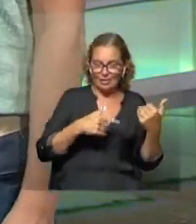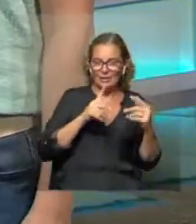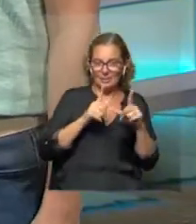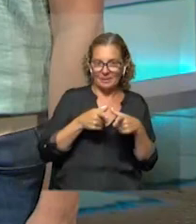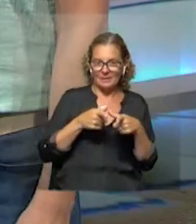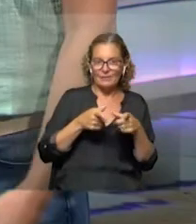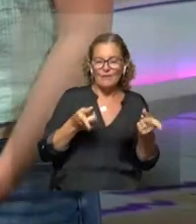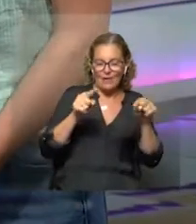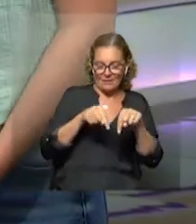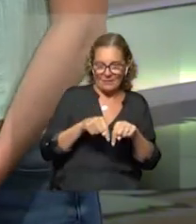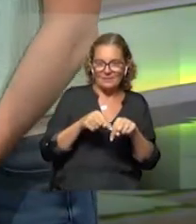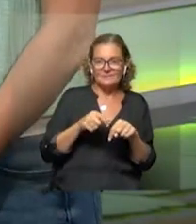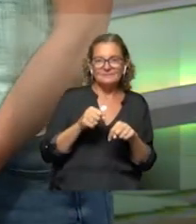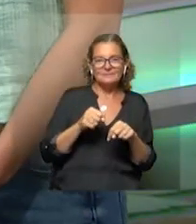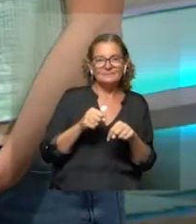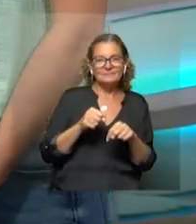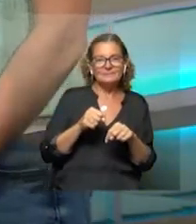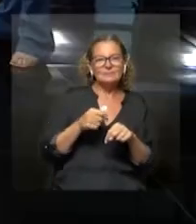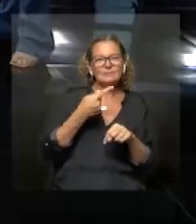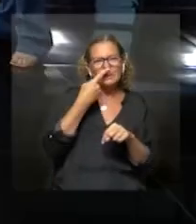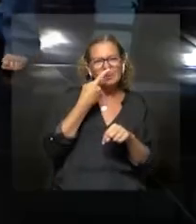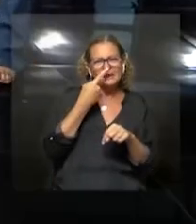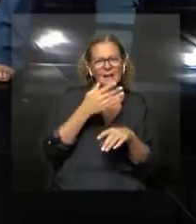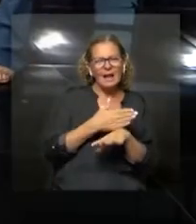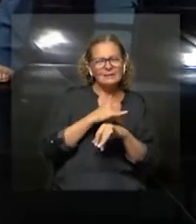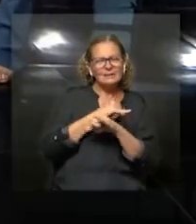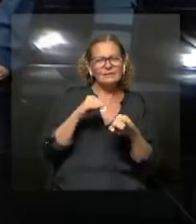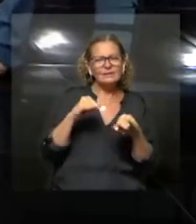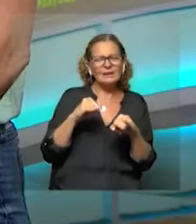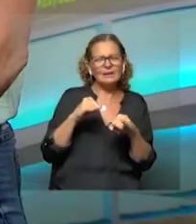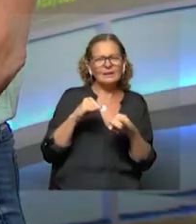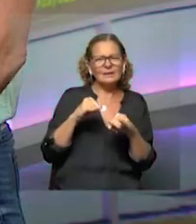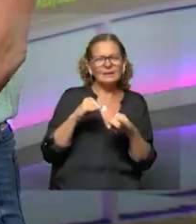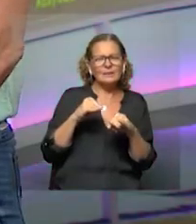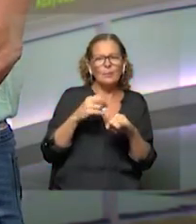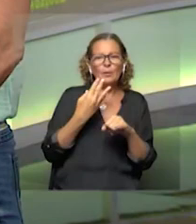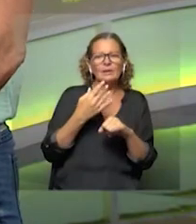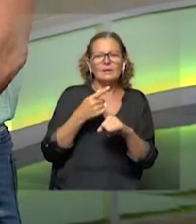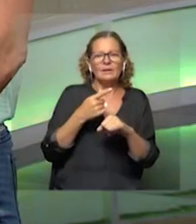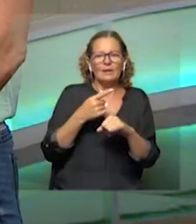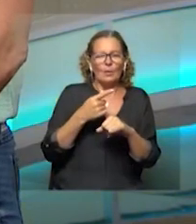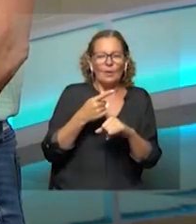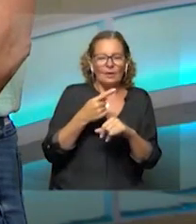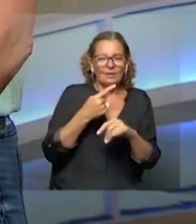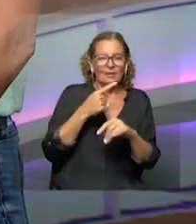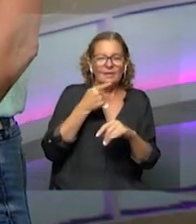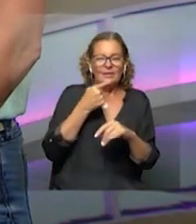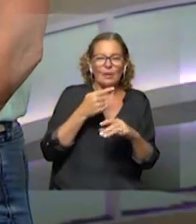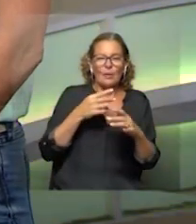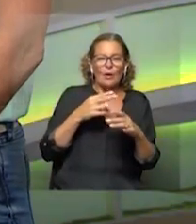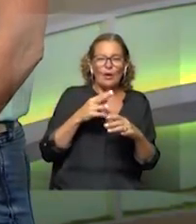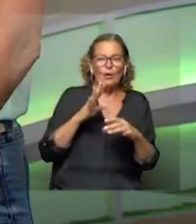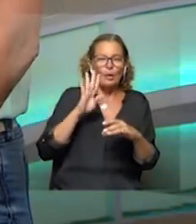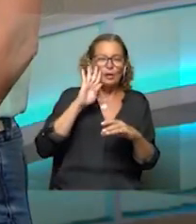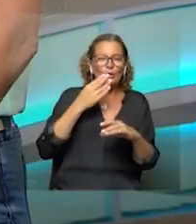volvemos me interesa antes de cerrar porque tenés esta cosa como urbana de que